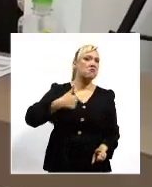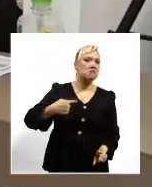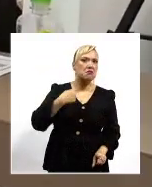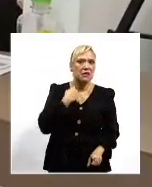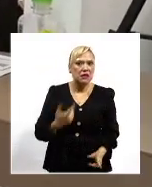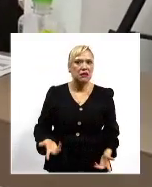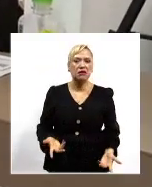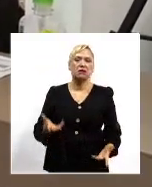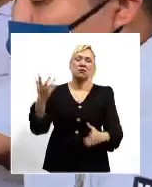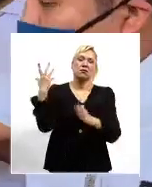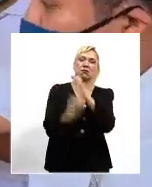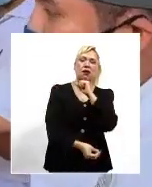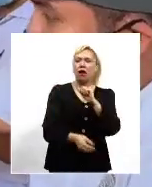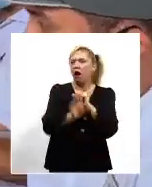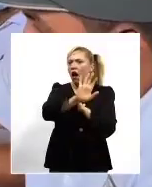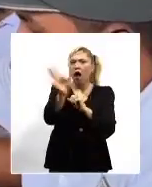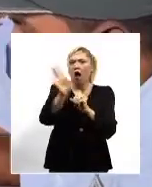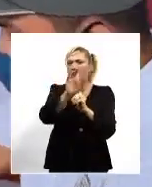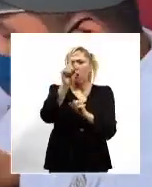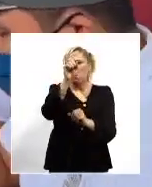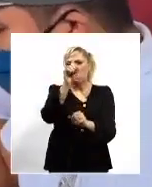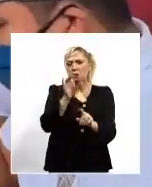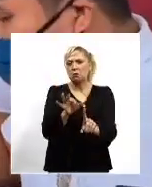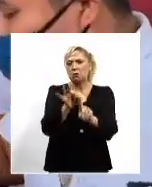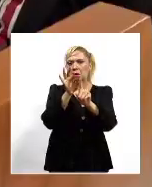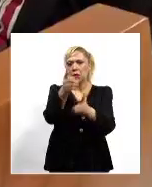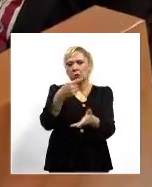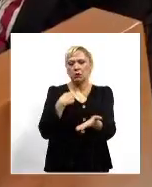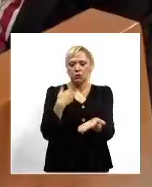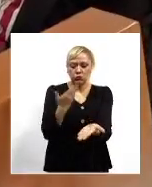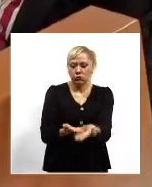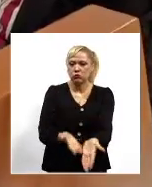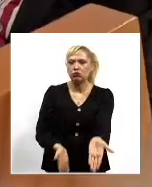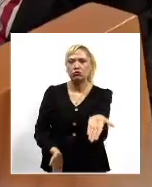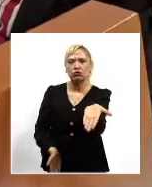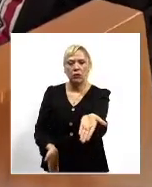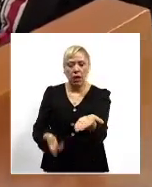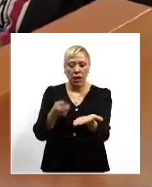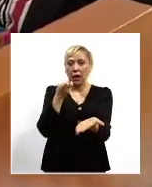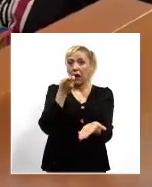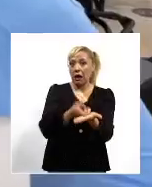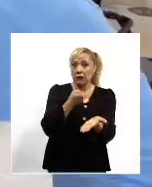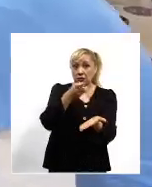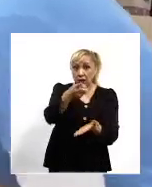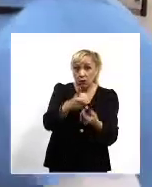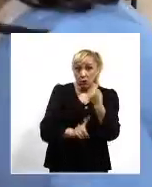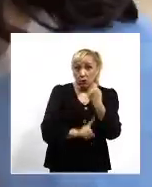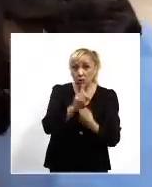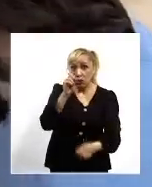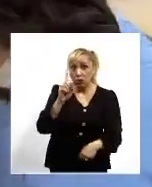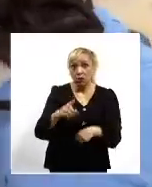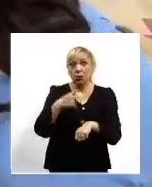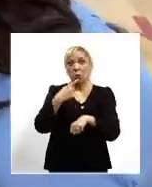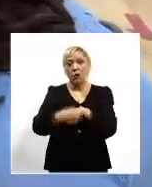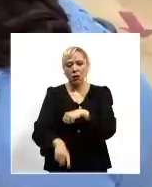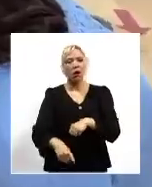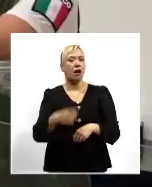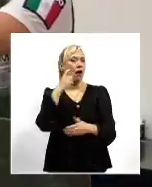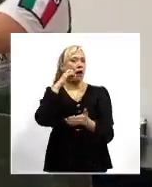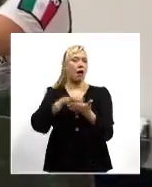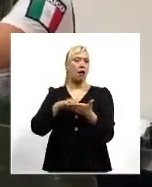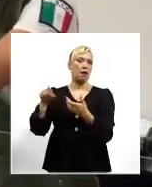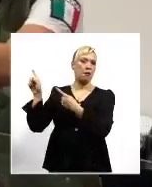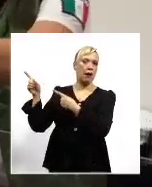solo es indispensable demostrar que la vida, seguridad y libertad de la persona solicitante corren peligro, como fue el caso de la persona